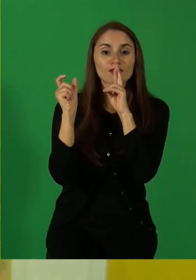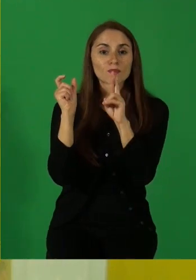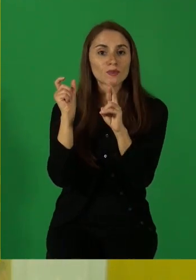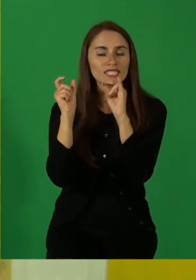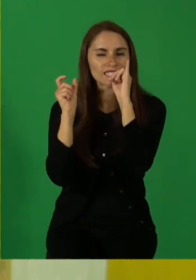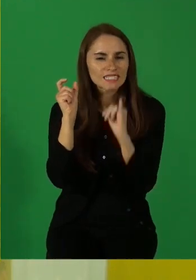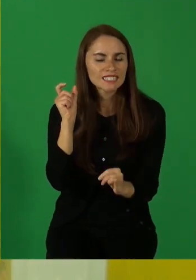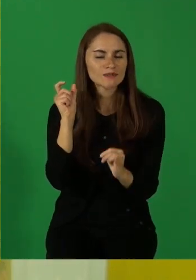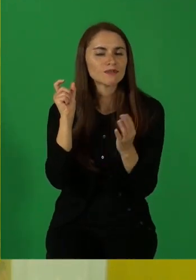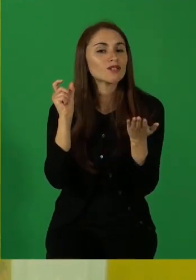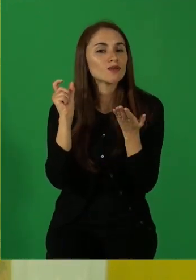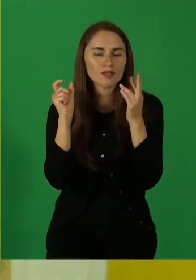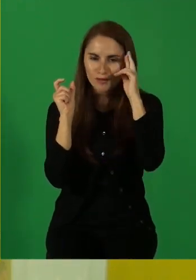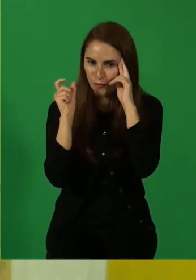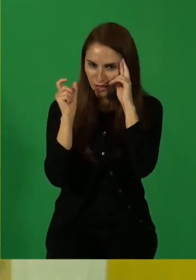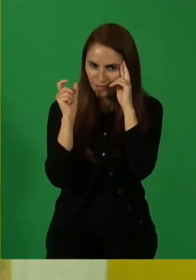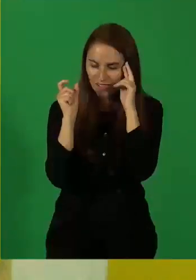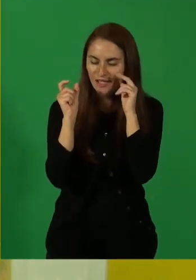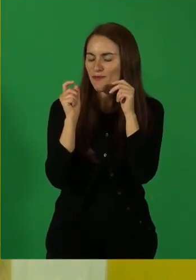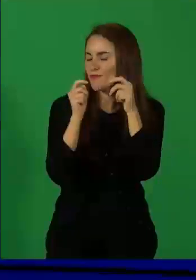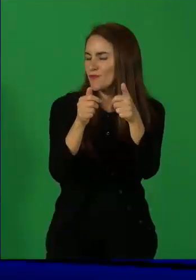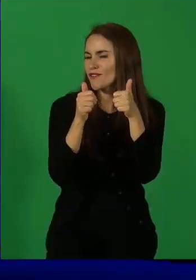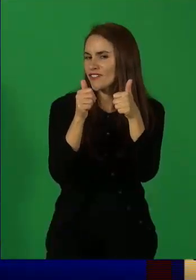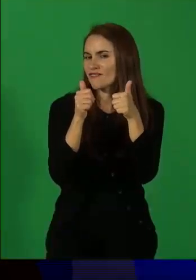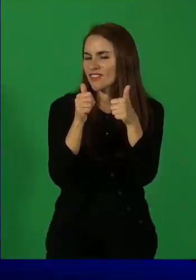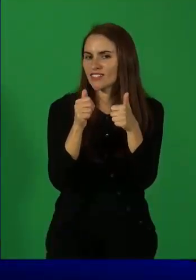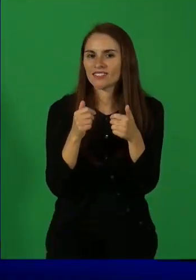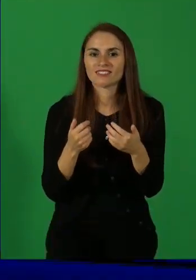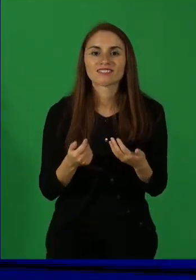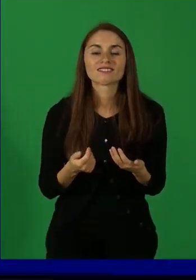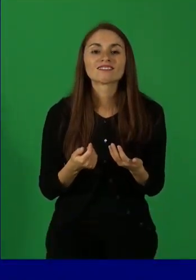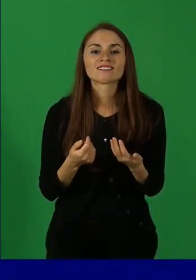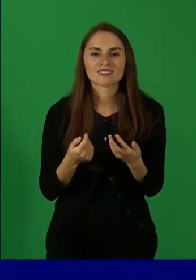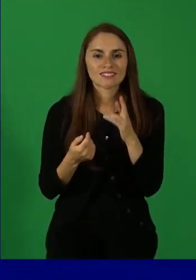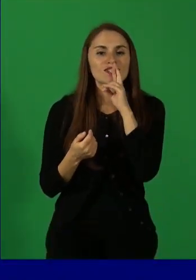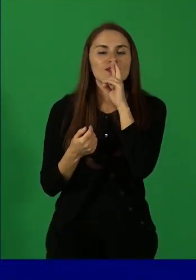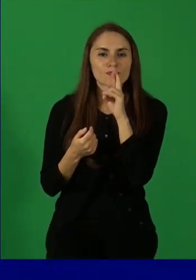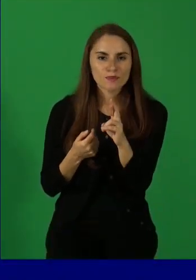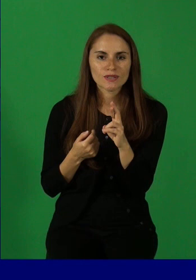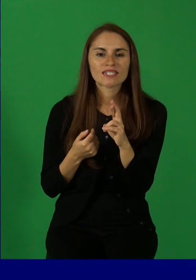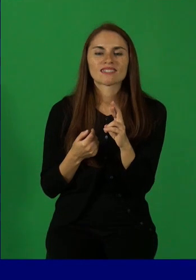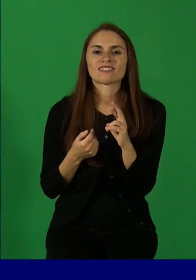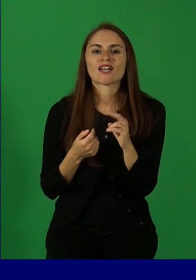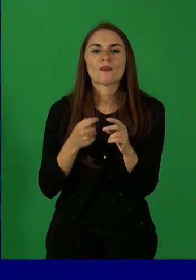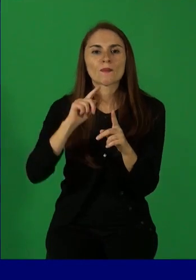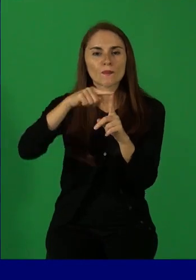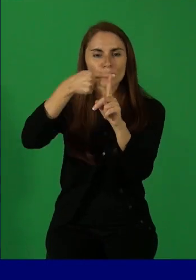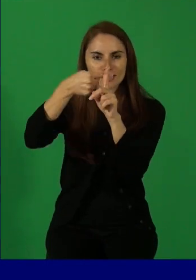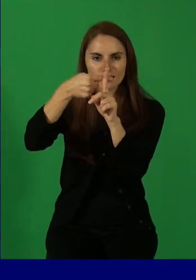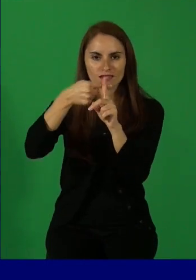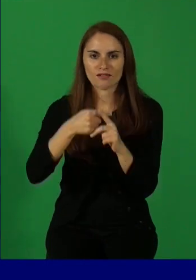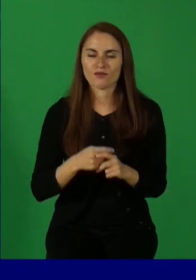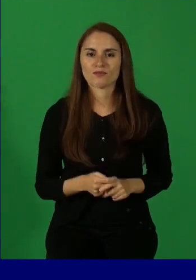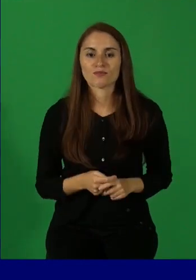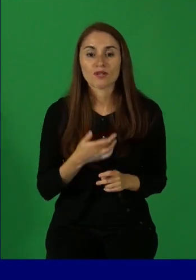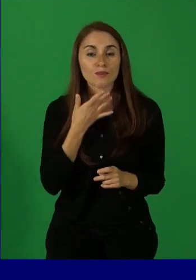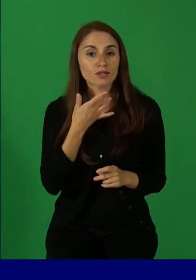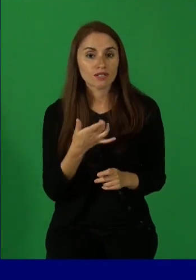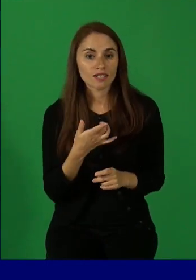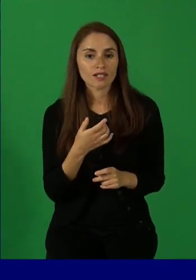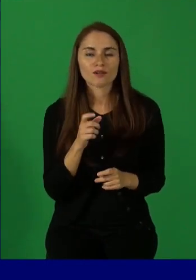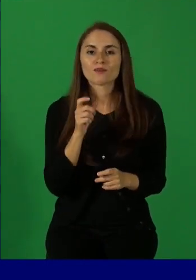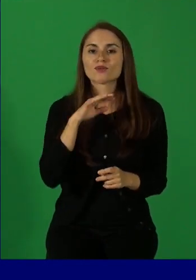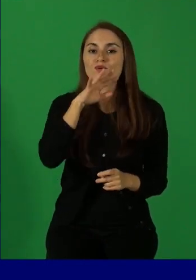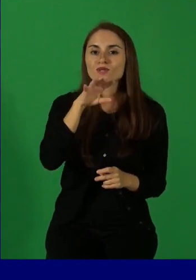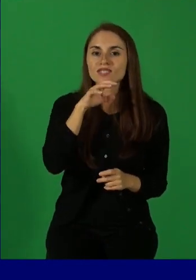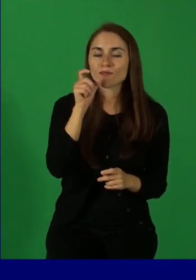¿Lo recuerdas? ¡Súper bien! Muy bien, nuestro resultado era positivo. ¿Por qué? Porque